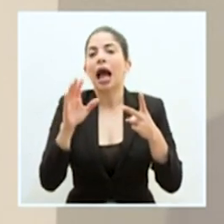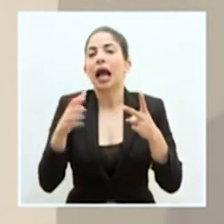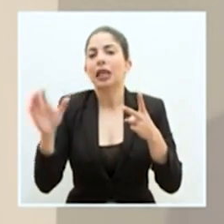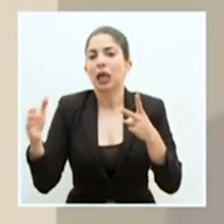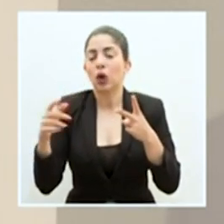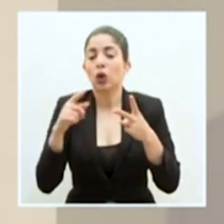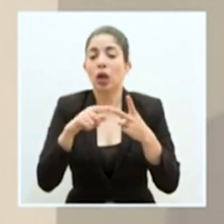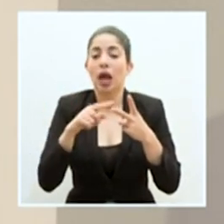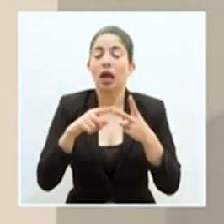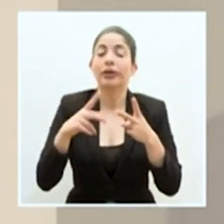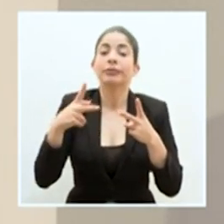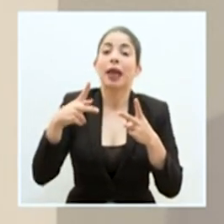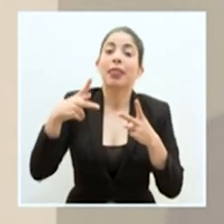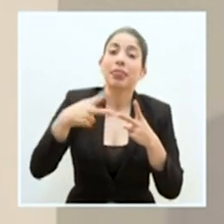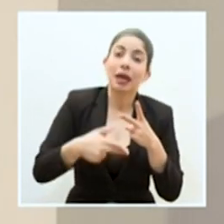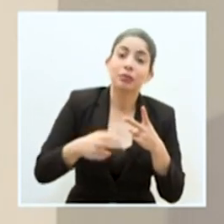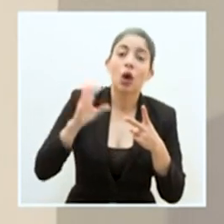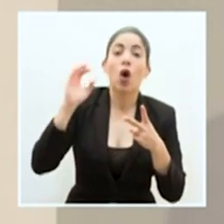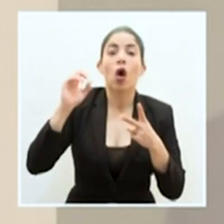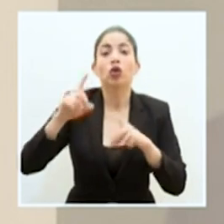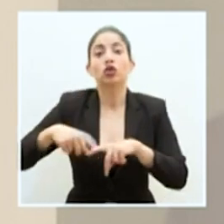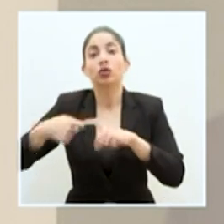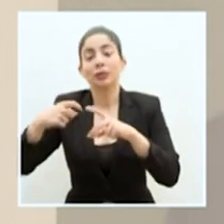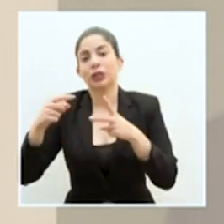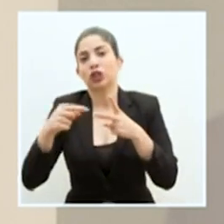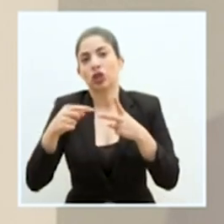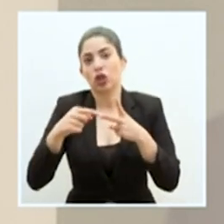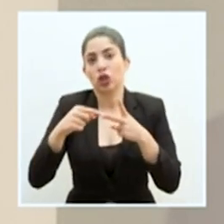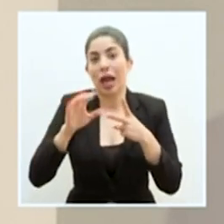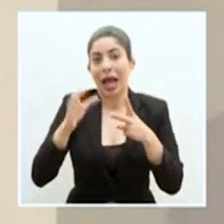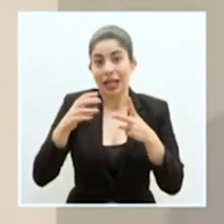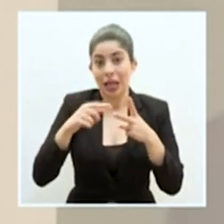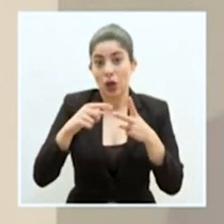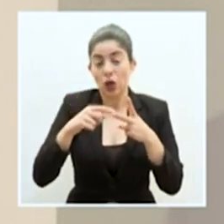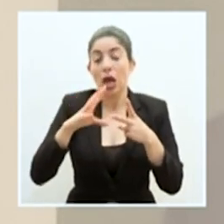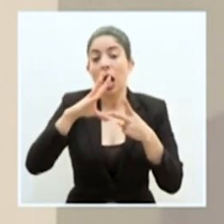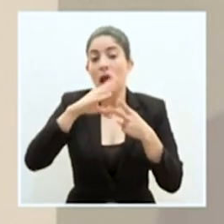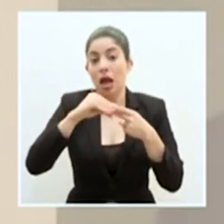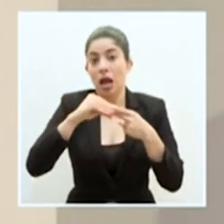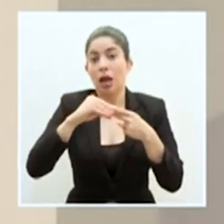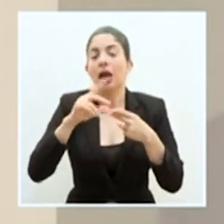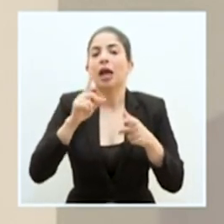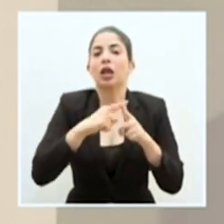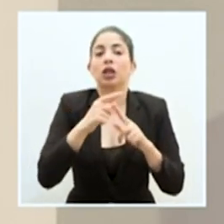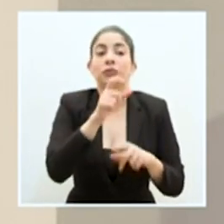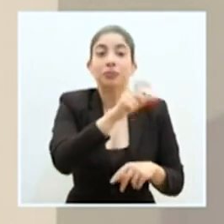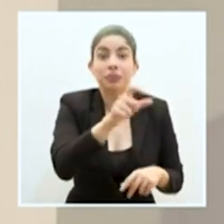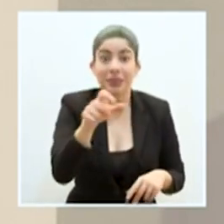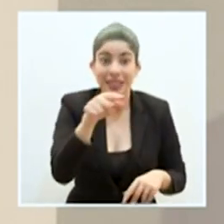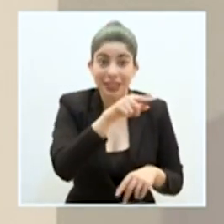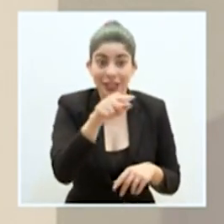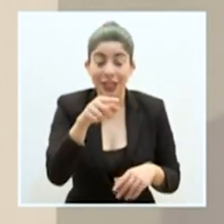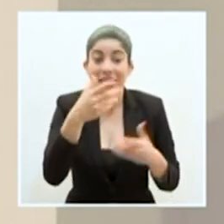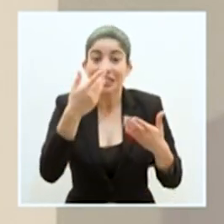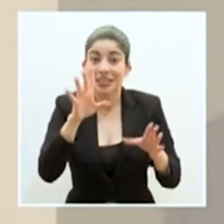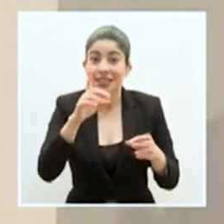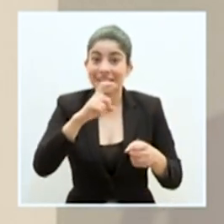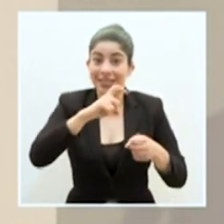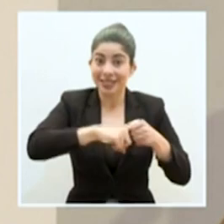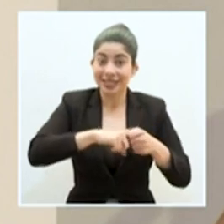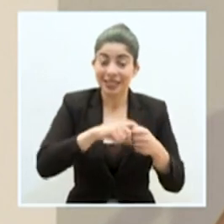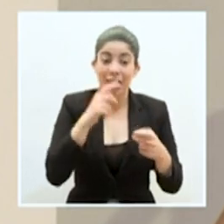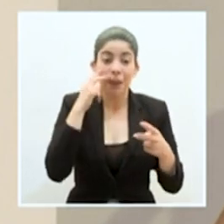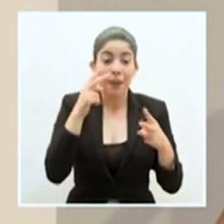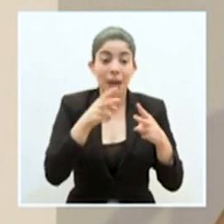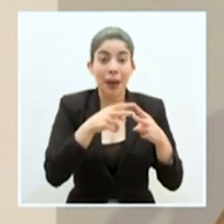suspensión como de despido. Y a partir de eso nosotros haremos la comunicación a estas personas que dentro de la plataforma tienen estas